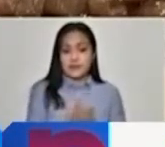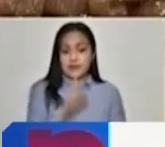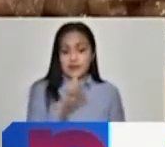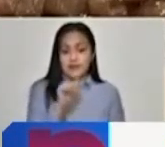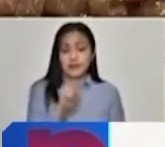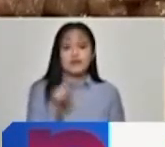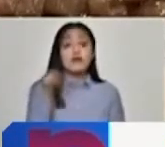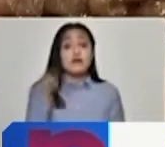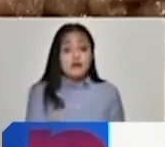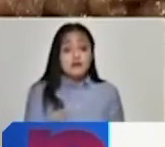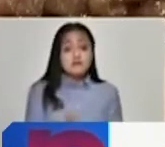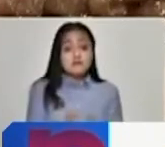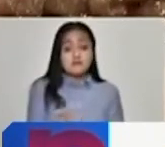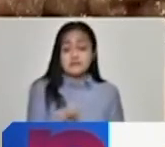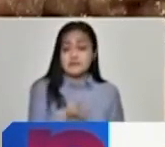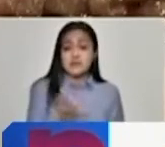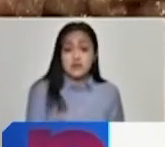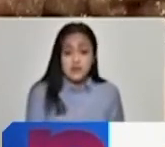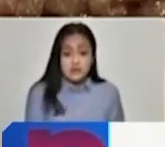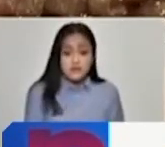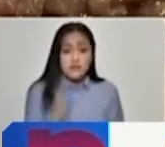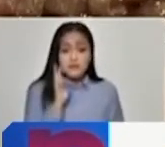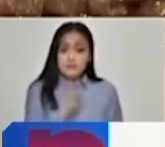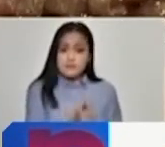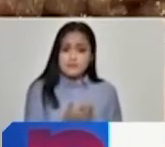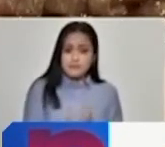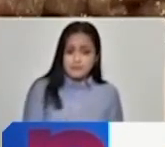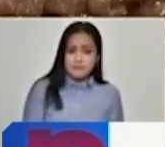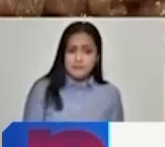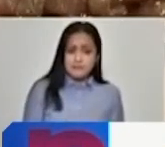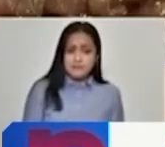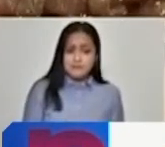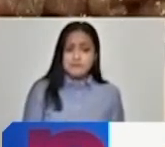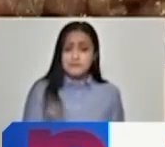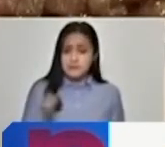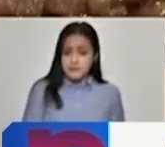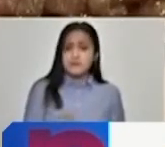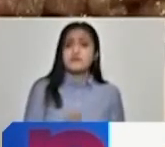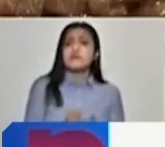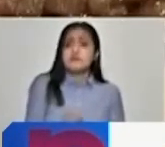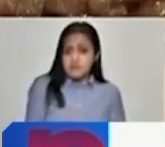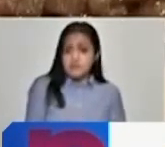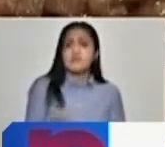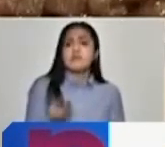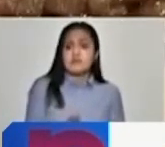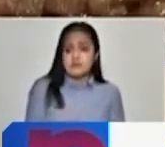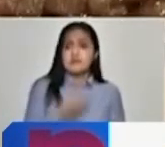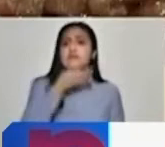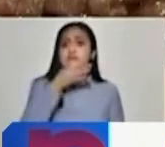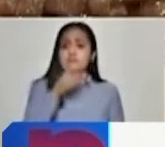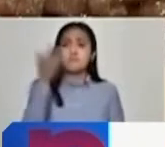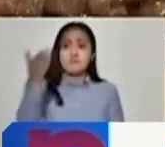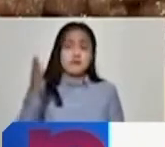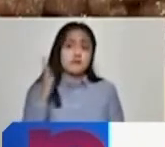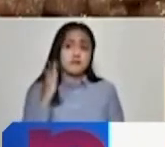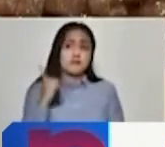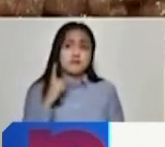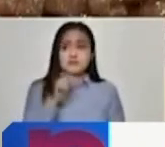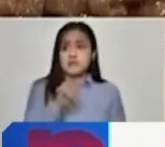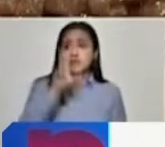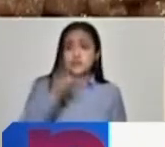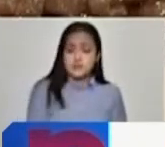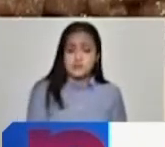No, ellos lo van a tener que decidir, ellos se lo van a tener que decidir al pedir al Congreso si